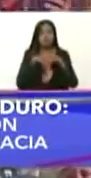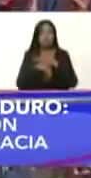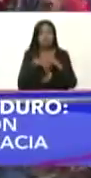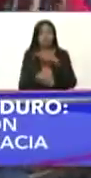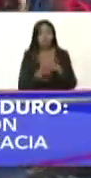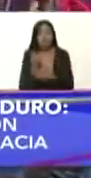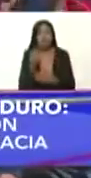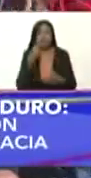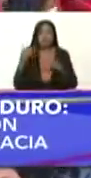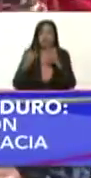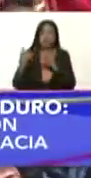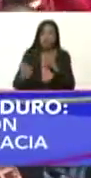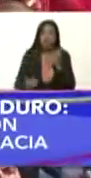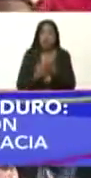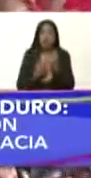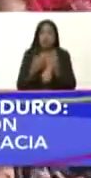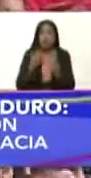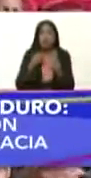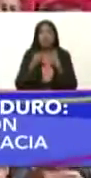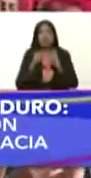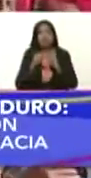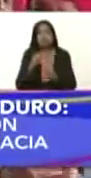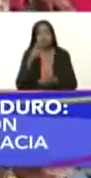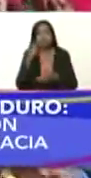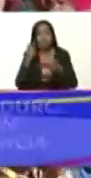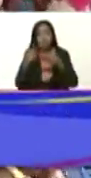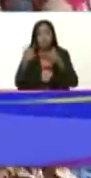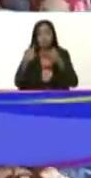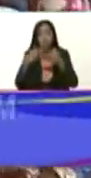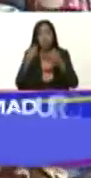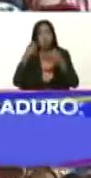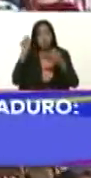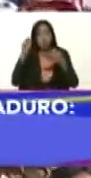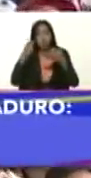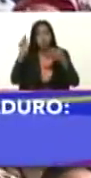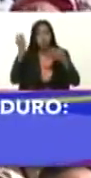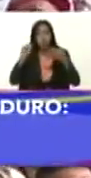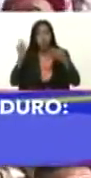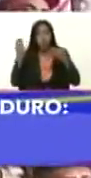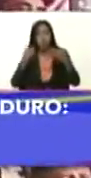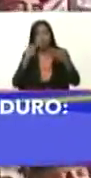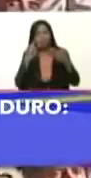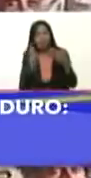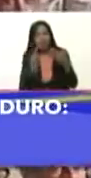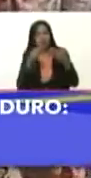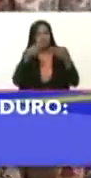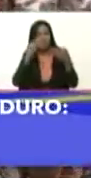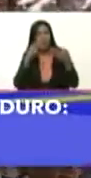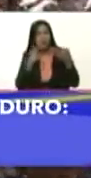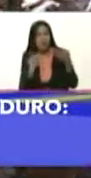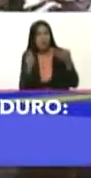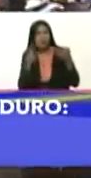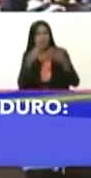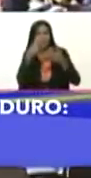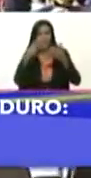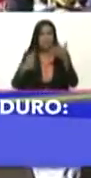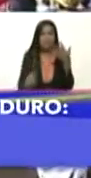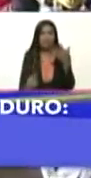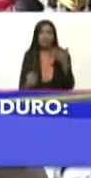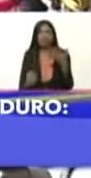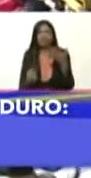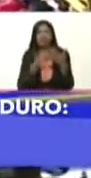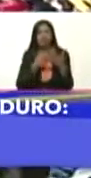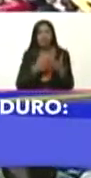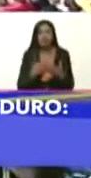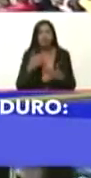en las bases y le puedan hacer seguimiento. Línea 1 cumplida, línea 2 no la hemos cumplido, línea 3 tal cosa. Eso es lo que